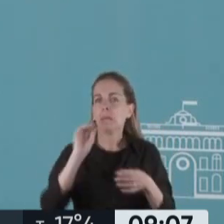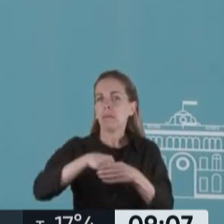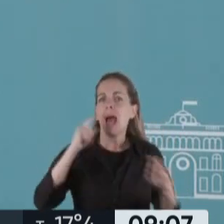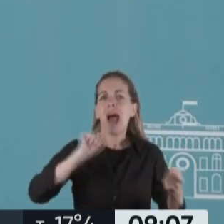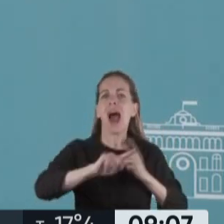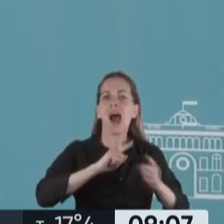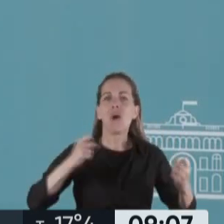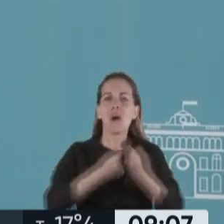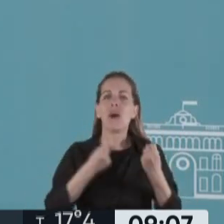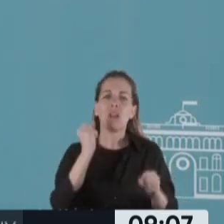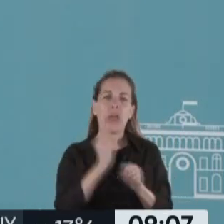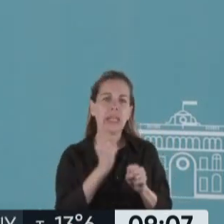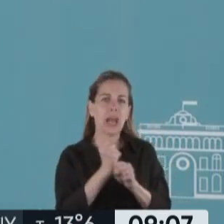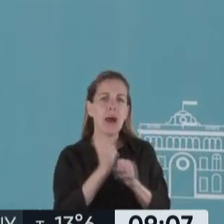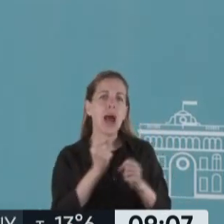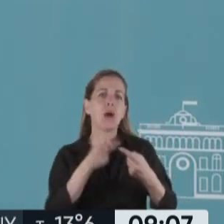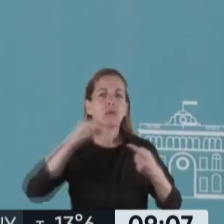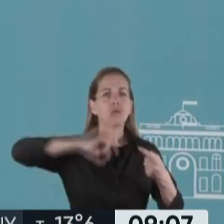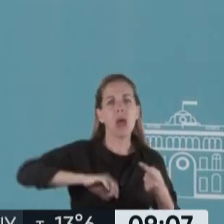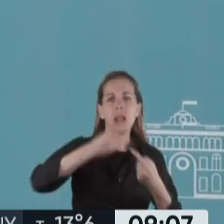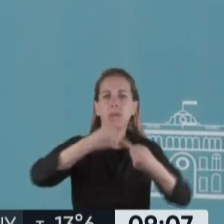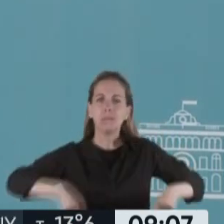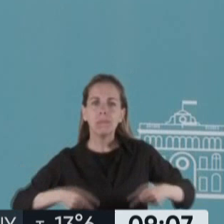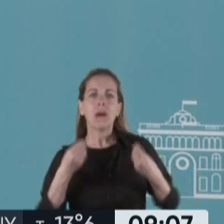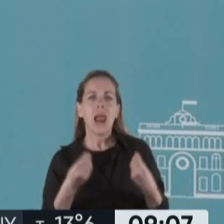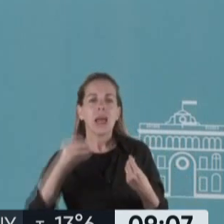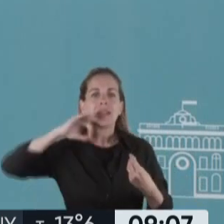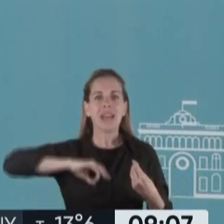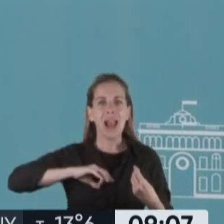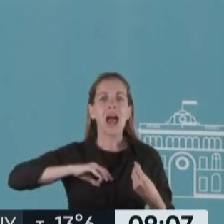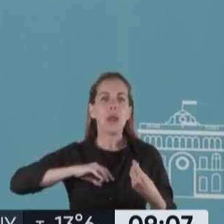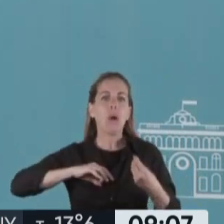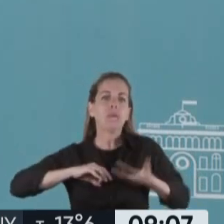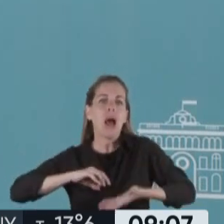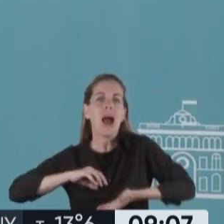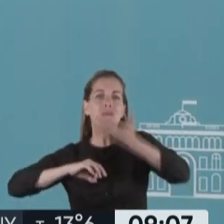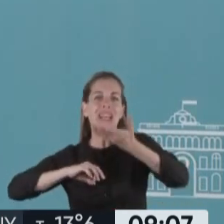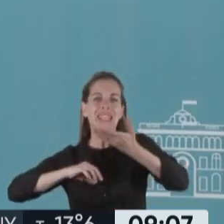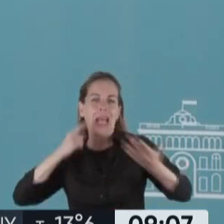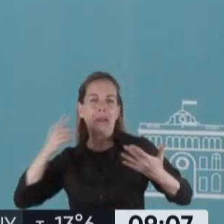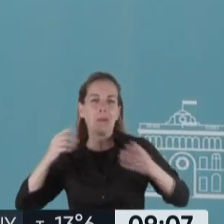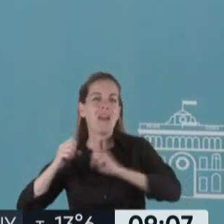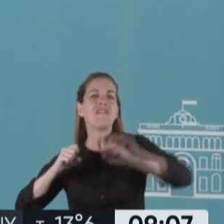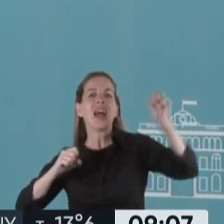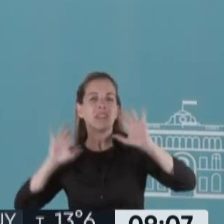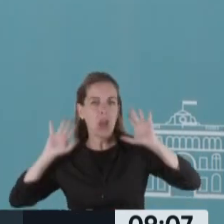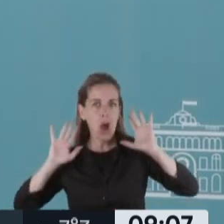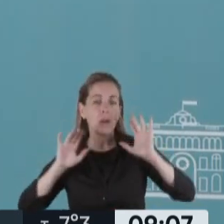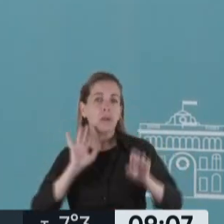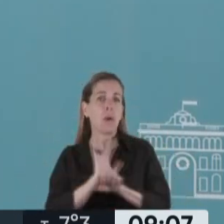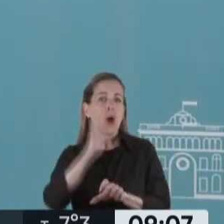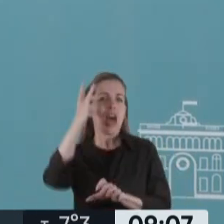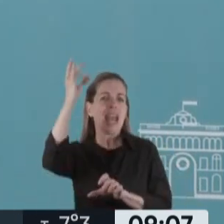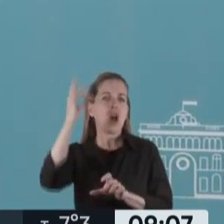y por tanto poder entrar en la puja salarial para que los salarios le ganen a la inflación. Y estamos hablando de un nuevo récord